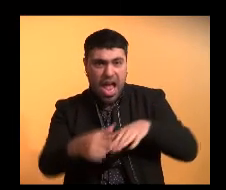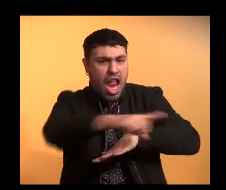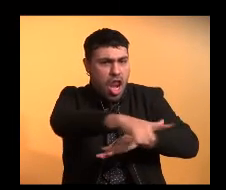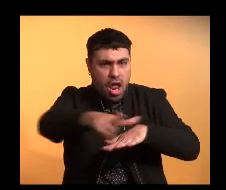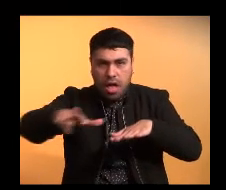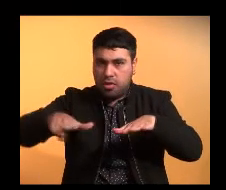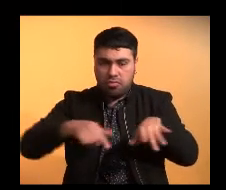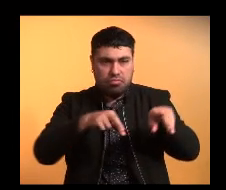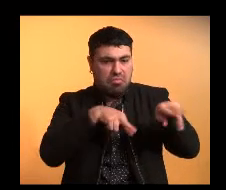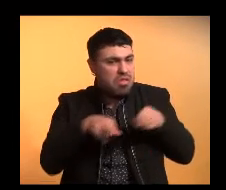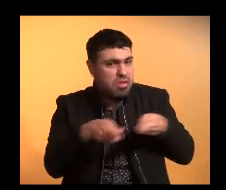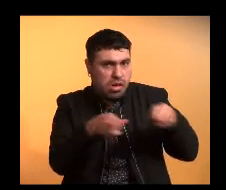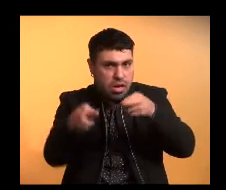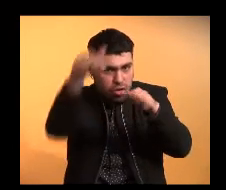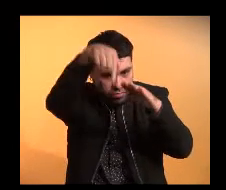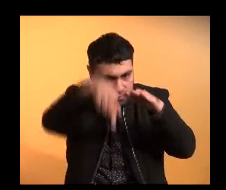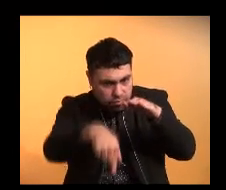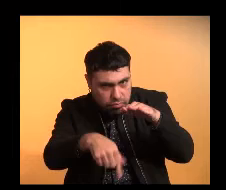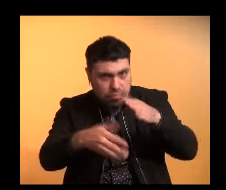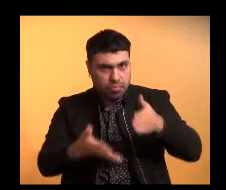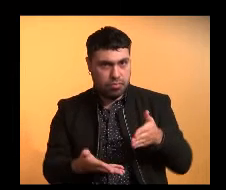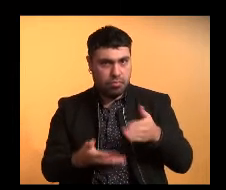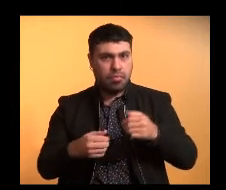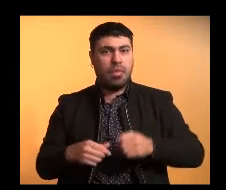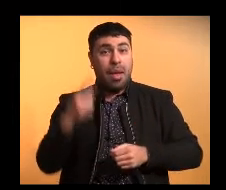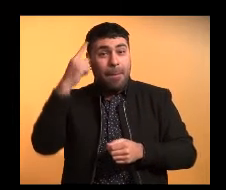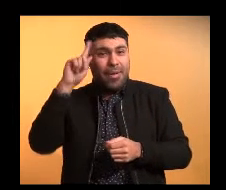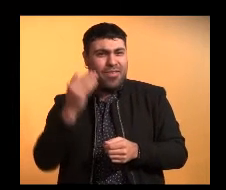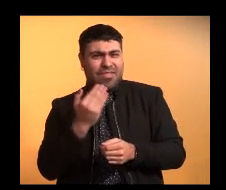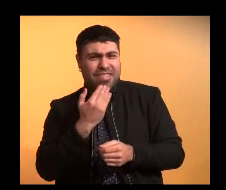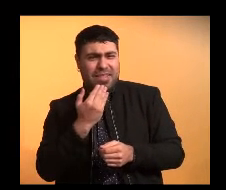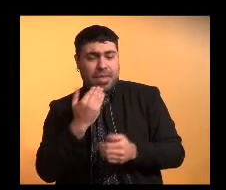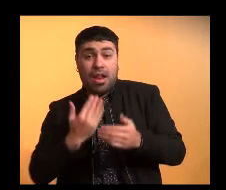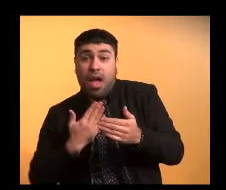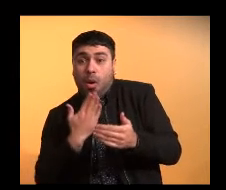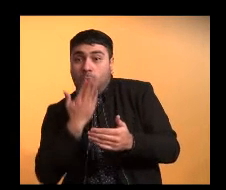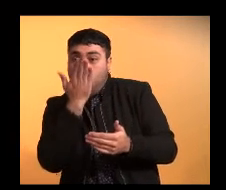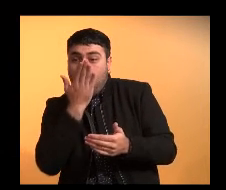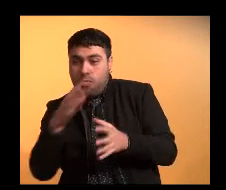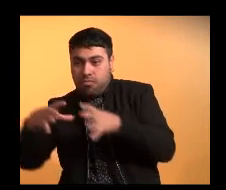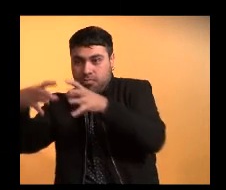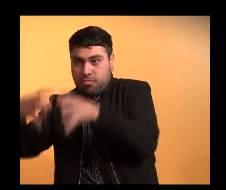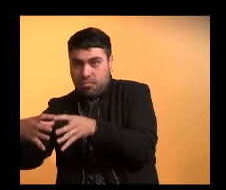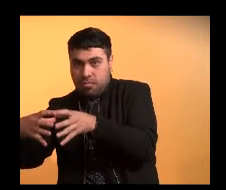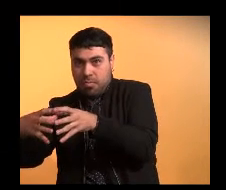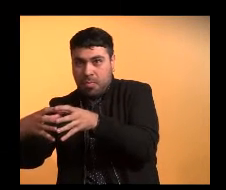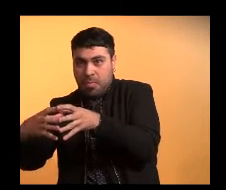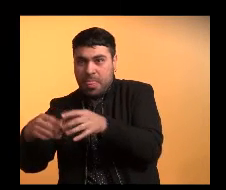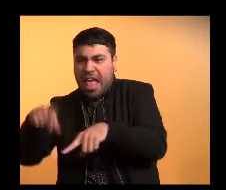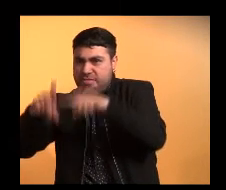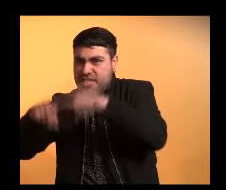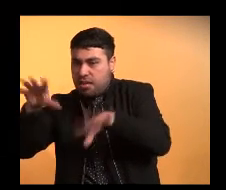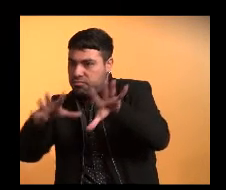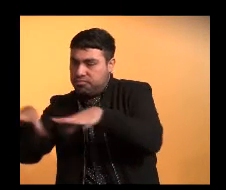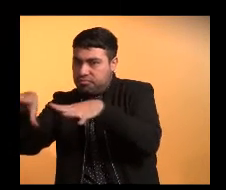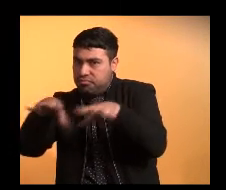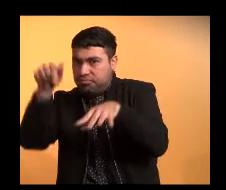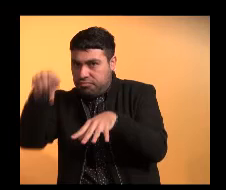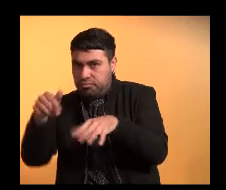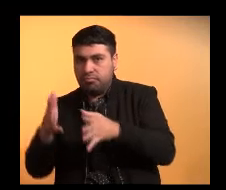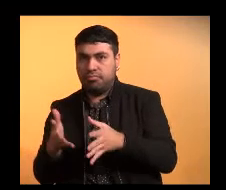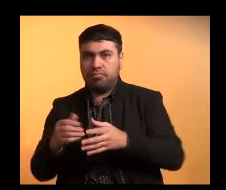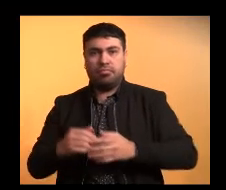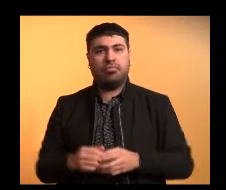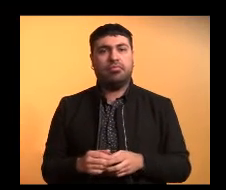y también en el océano, pero también hay algas en la nieve y hay algas en los desiertos y en zonas con muy altas temperaturas. En